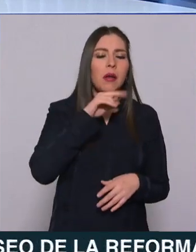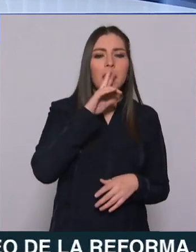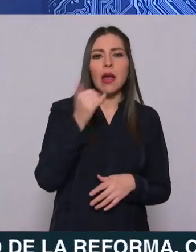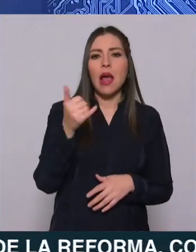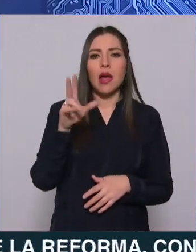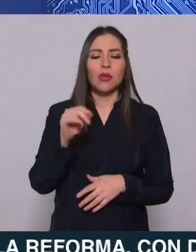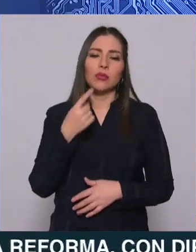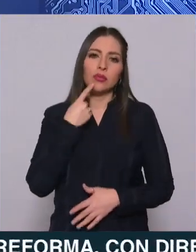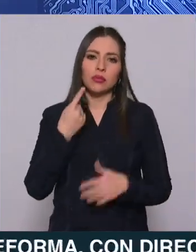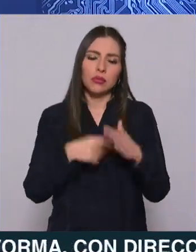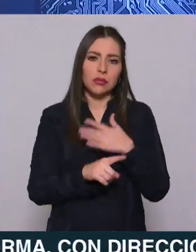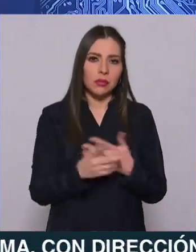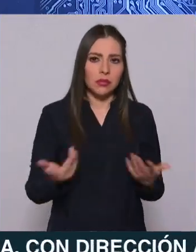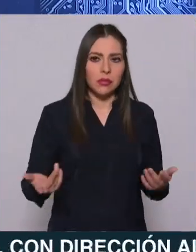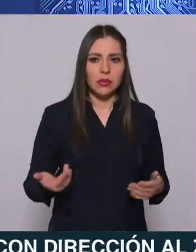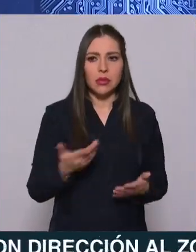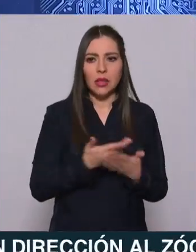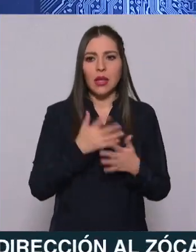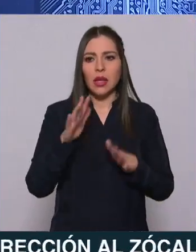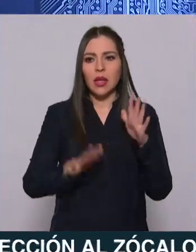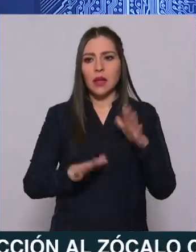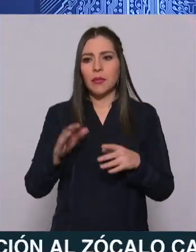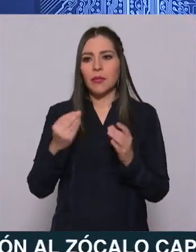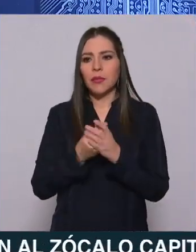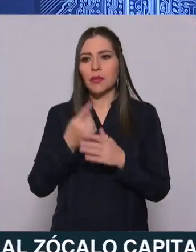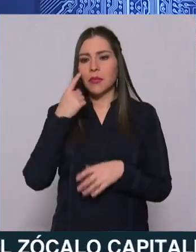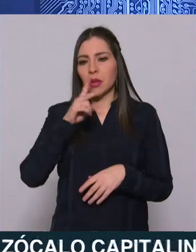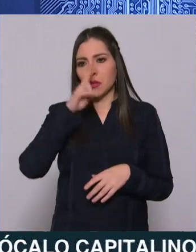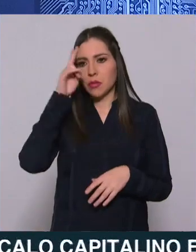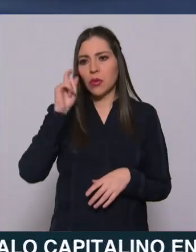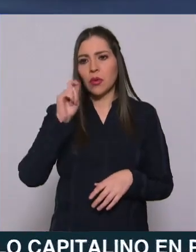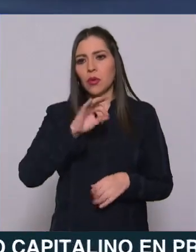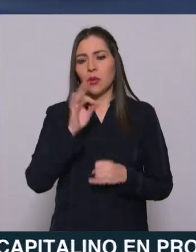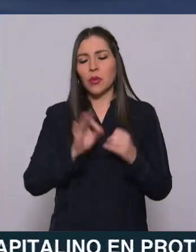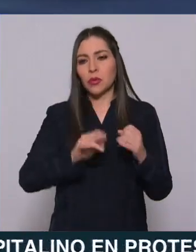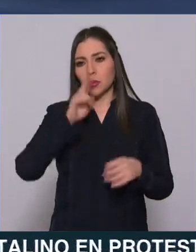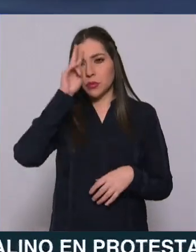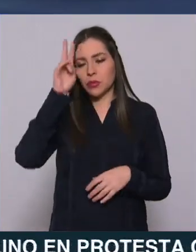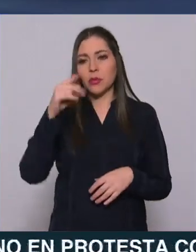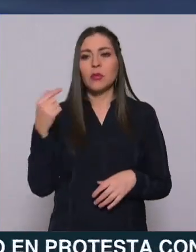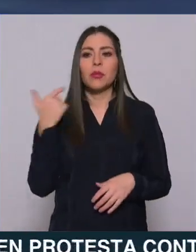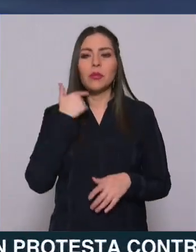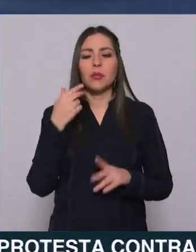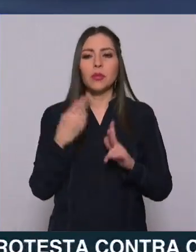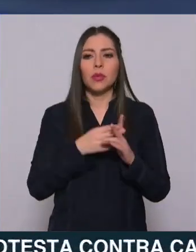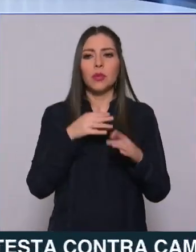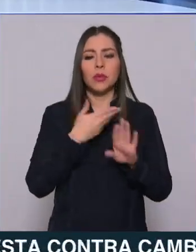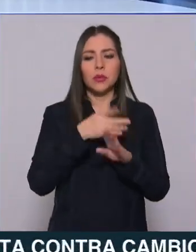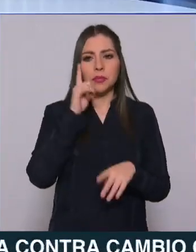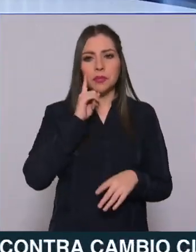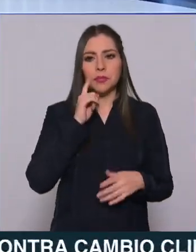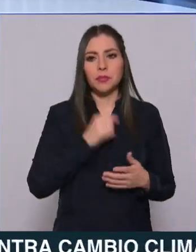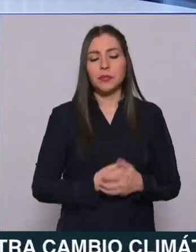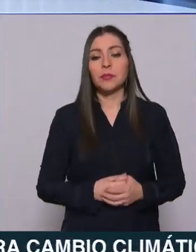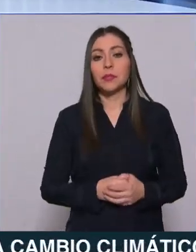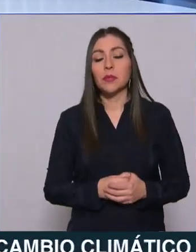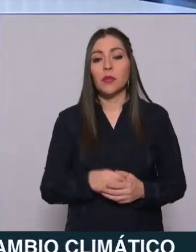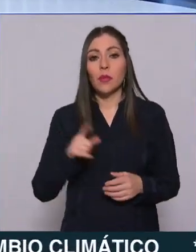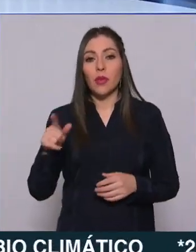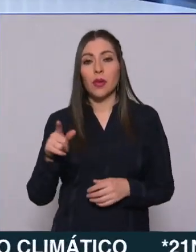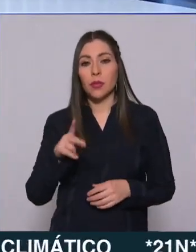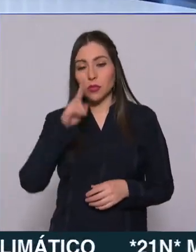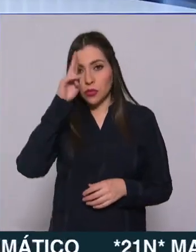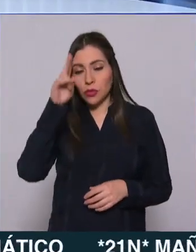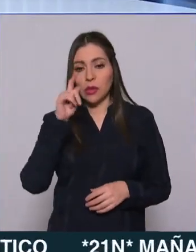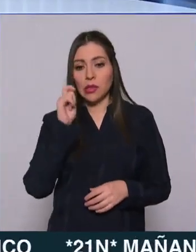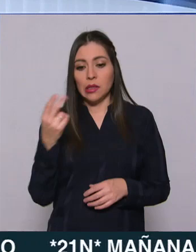casos cuando se trata de violencia o ya en la medida extrema que es el feminicidio. Efectivamente. Sí, es que la violencia no requiere de agresión para